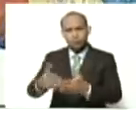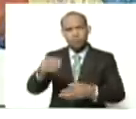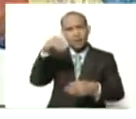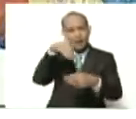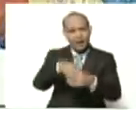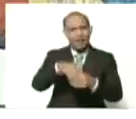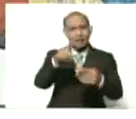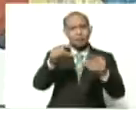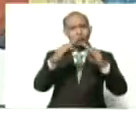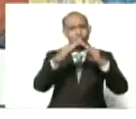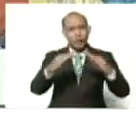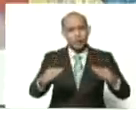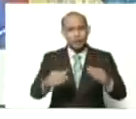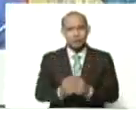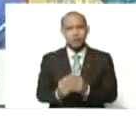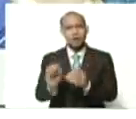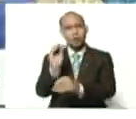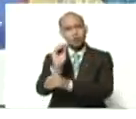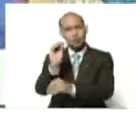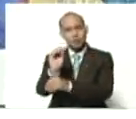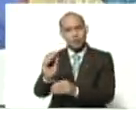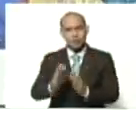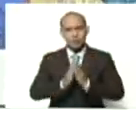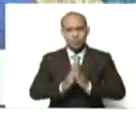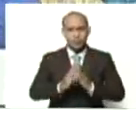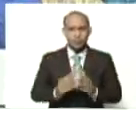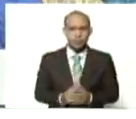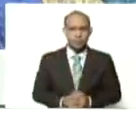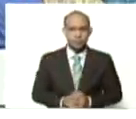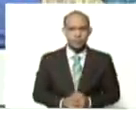casa, resguárdate,